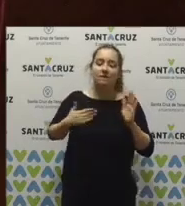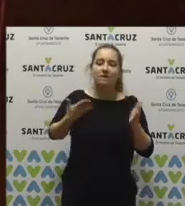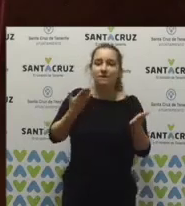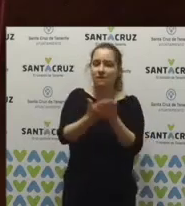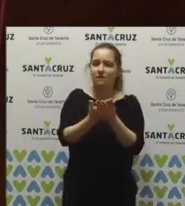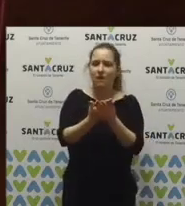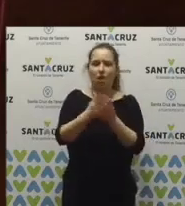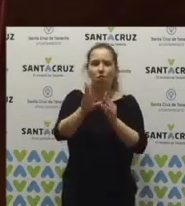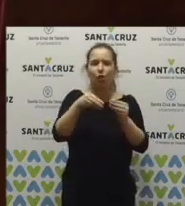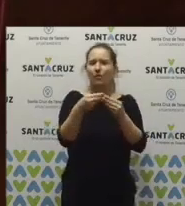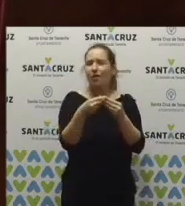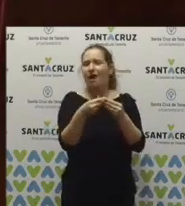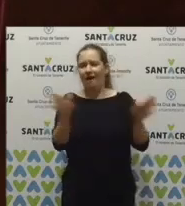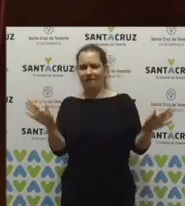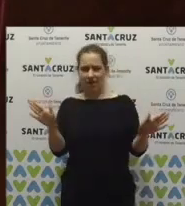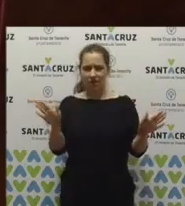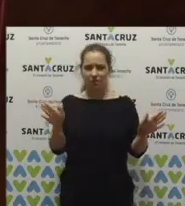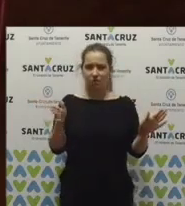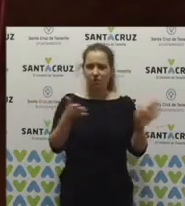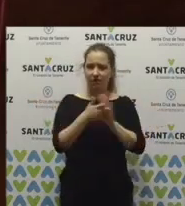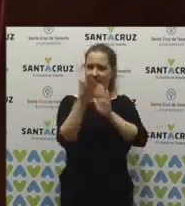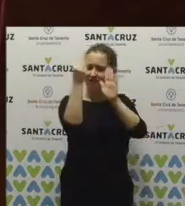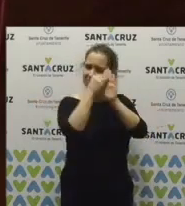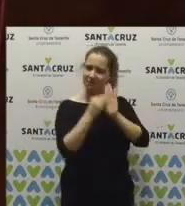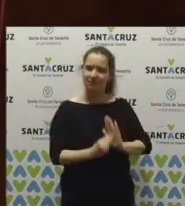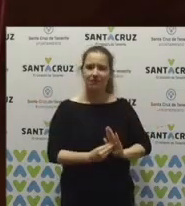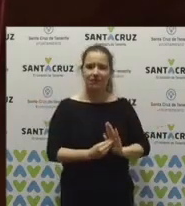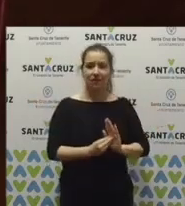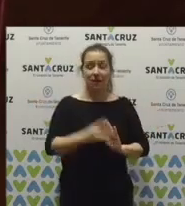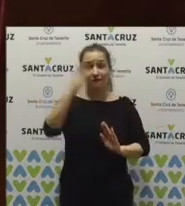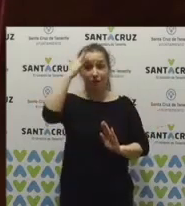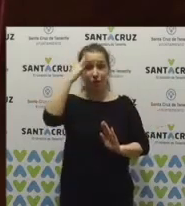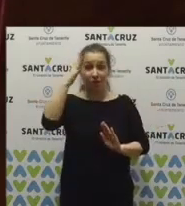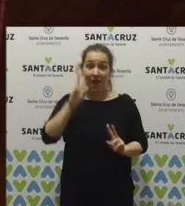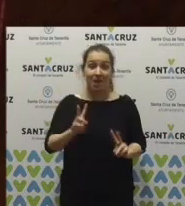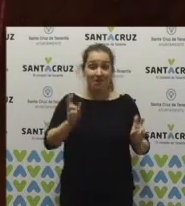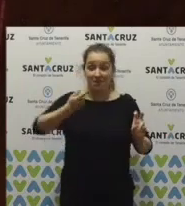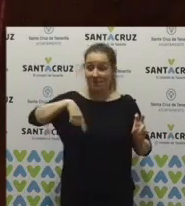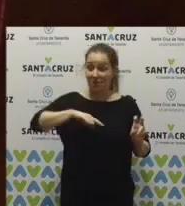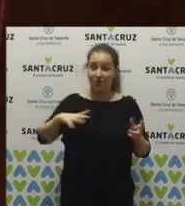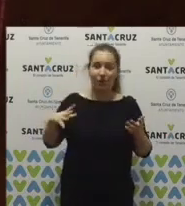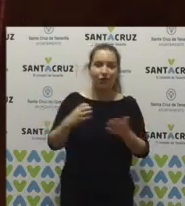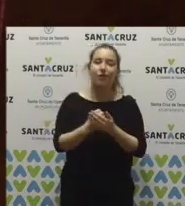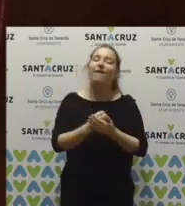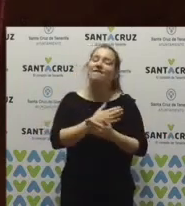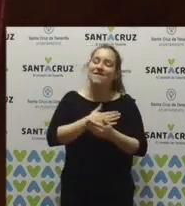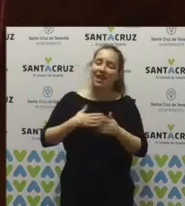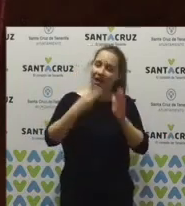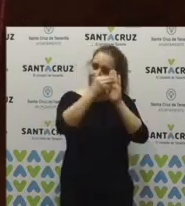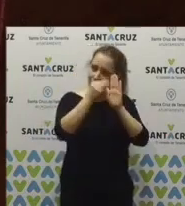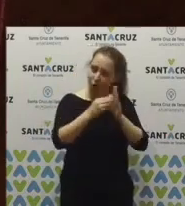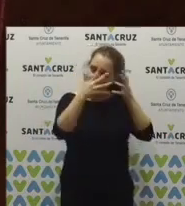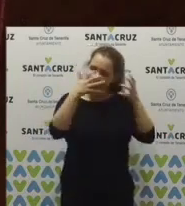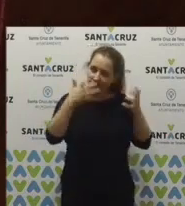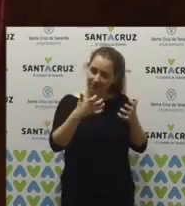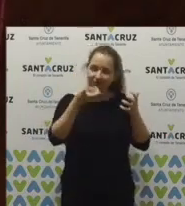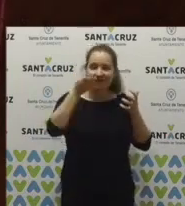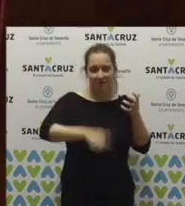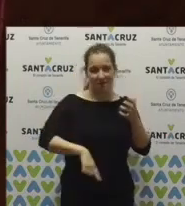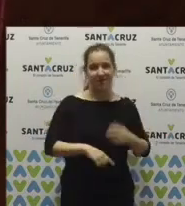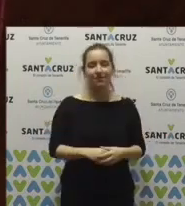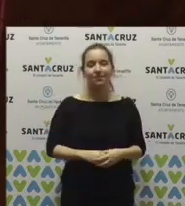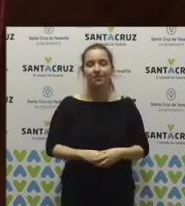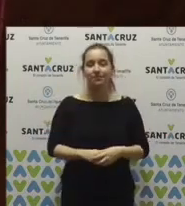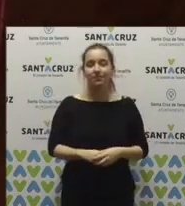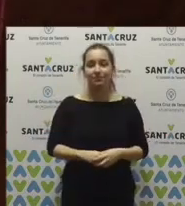abierto por supuesto ese era la filosofía inicial del documento y es verdad que había que reflejarlo también por escrito en el mismo yo